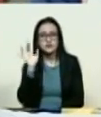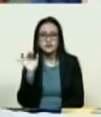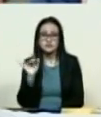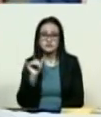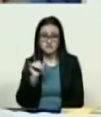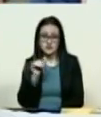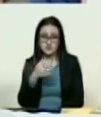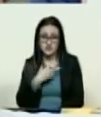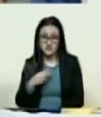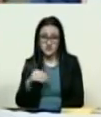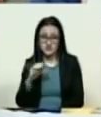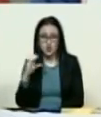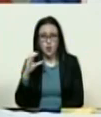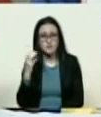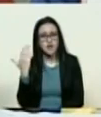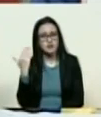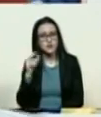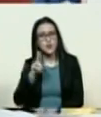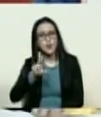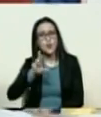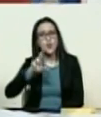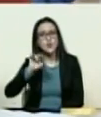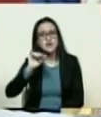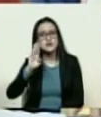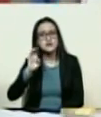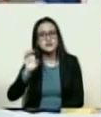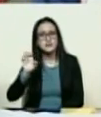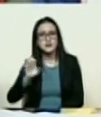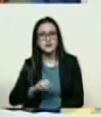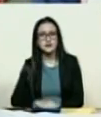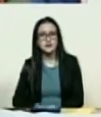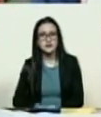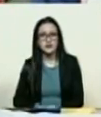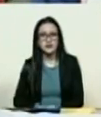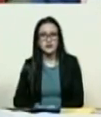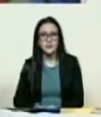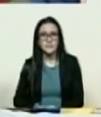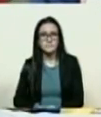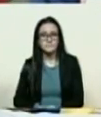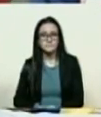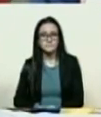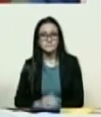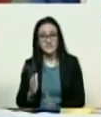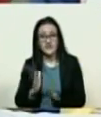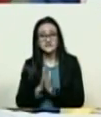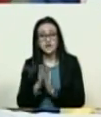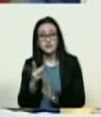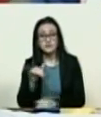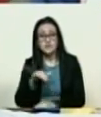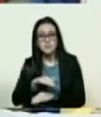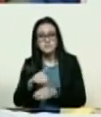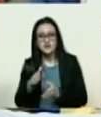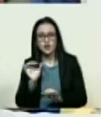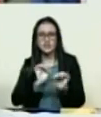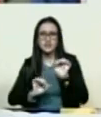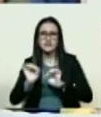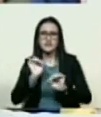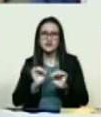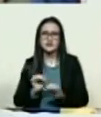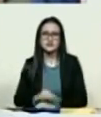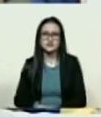Uribe. ¿Con la anuencia de quién? De Santos. Santos fue su ministro de la defensa. ¿Cuántos